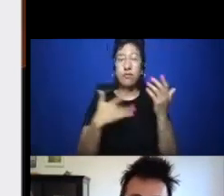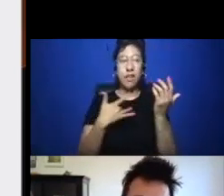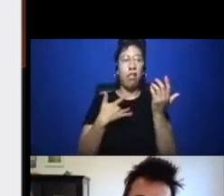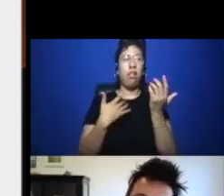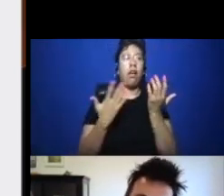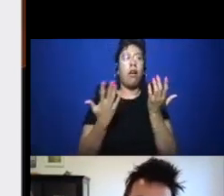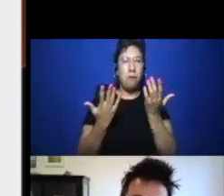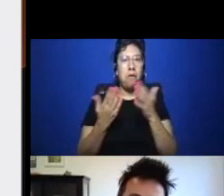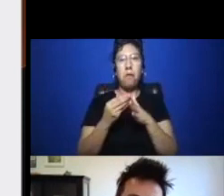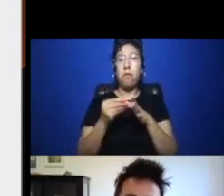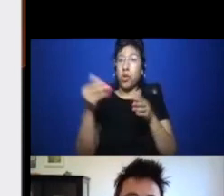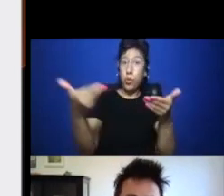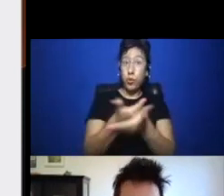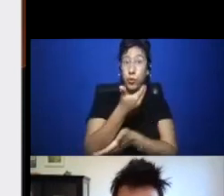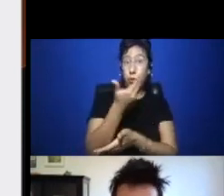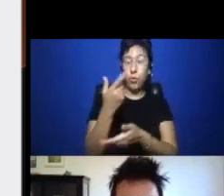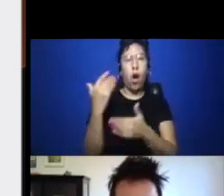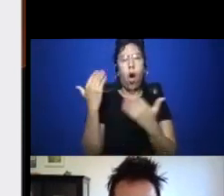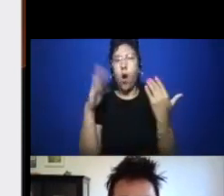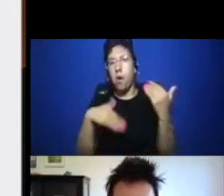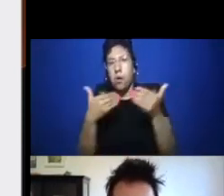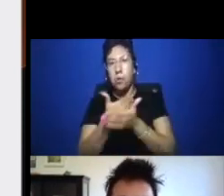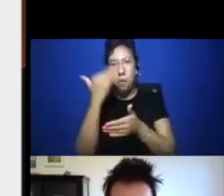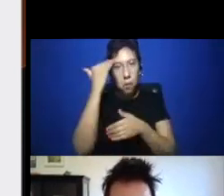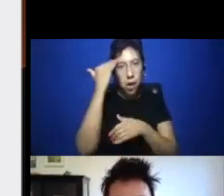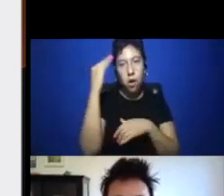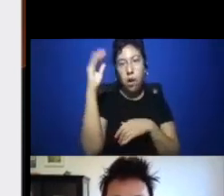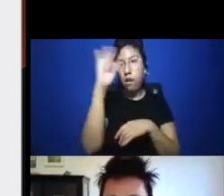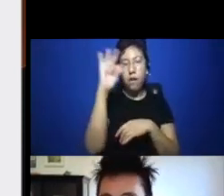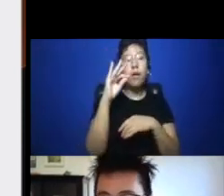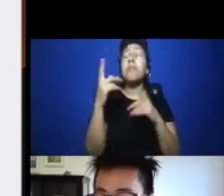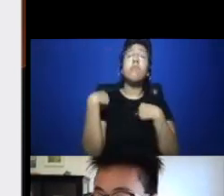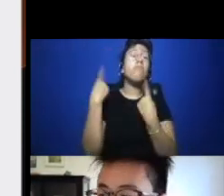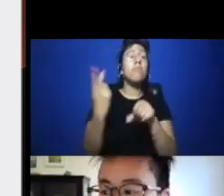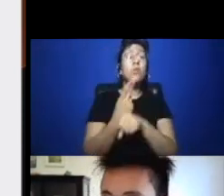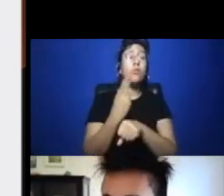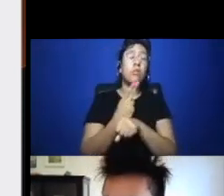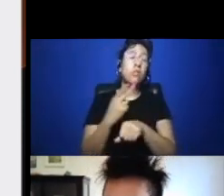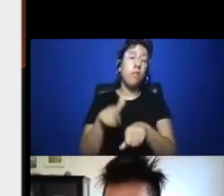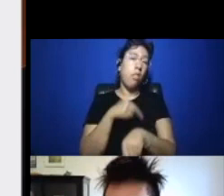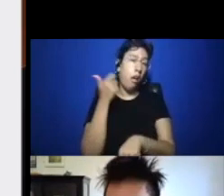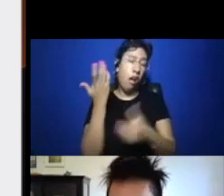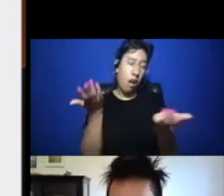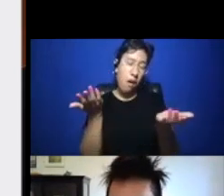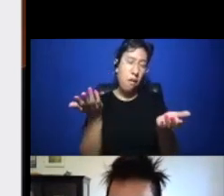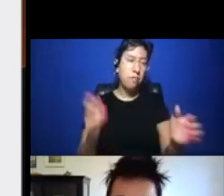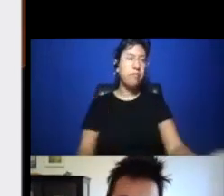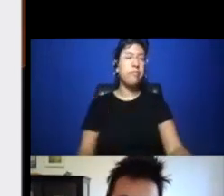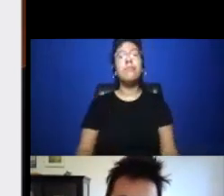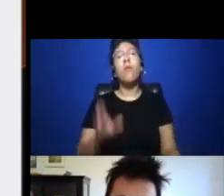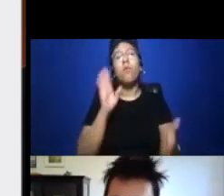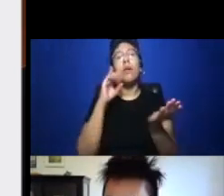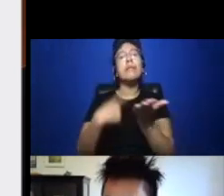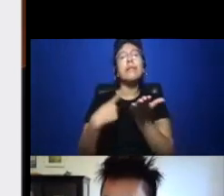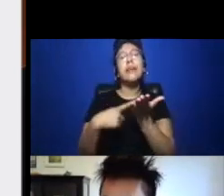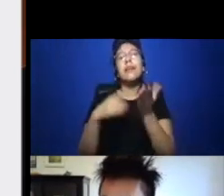tengan que hacer. Si están llegando, son nuevas para esta herramienta, ¿verdad? O si las han estado utilizando por un tiempo. Y luego